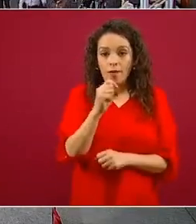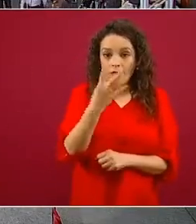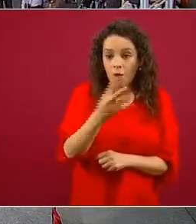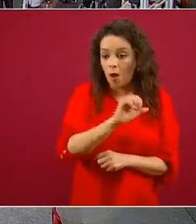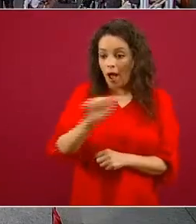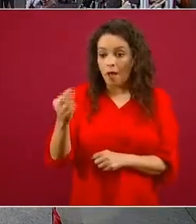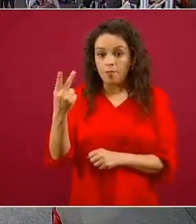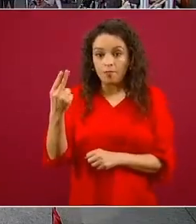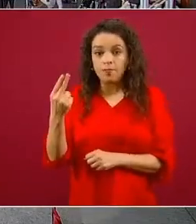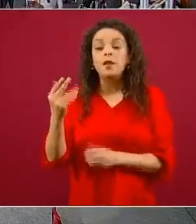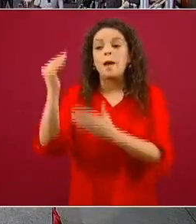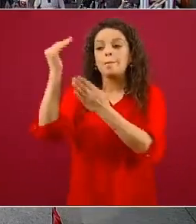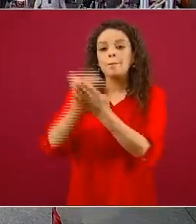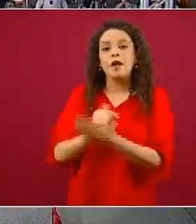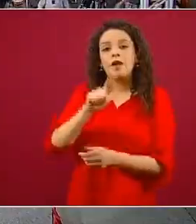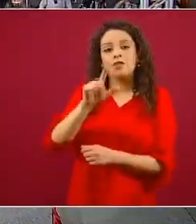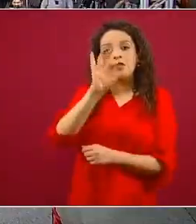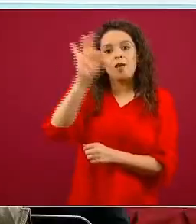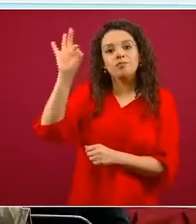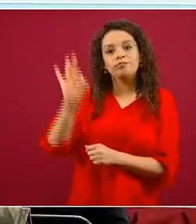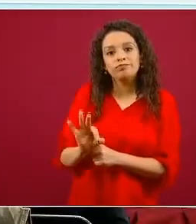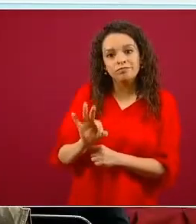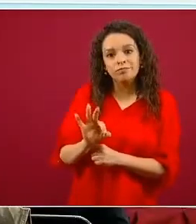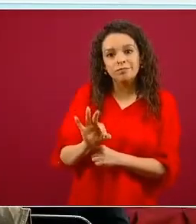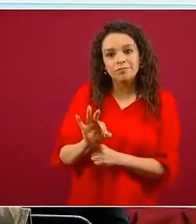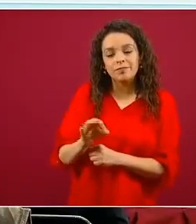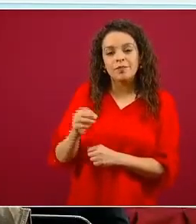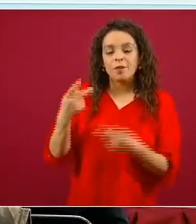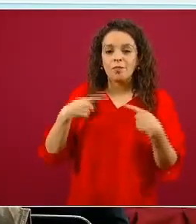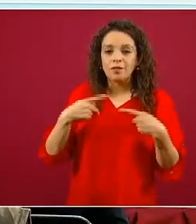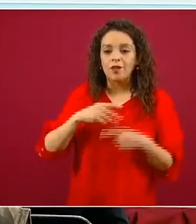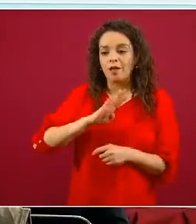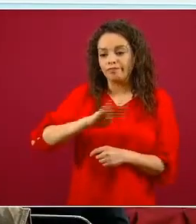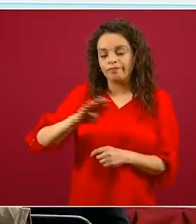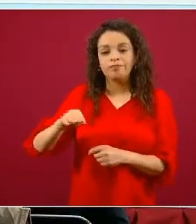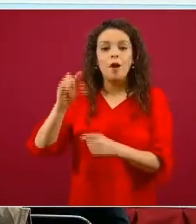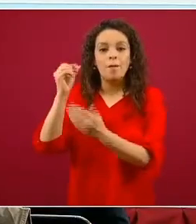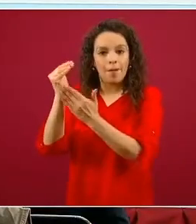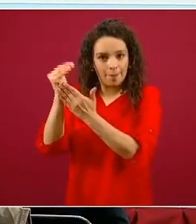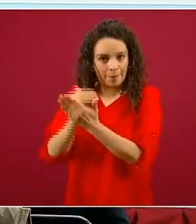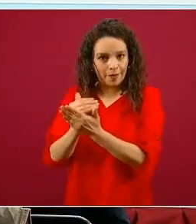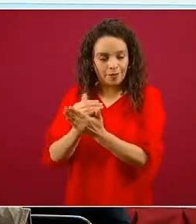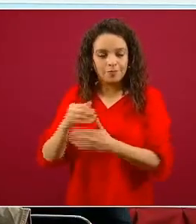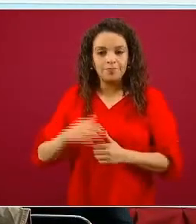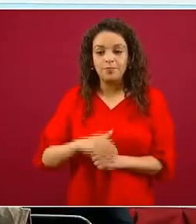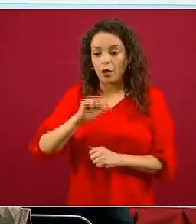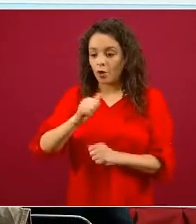menos 17% en la ocurrencia de defunciones. Veamos la siguiente diapositiva.